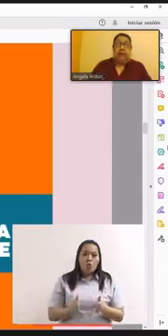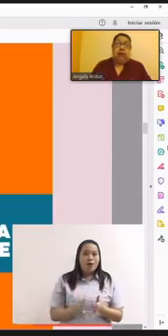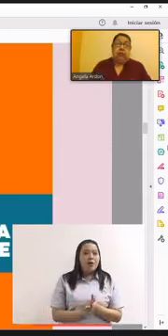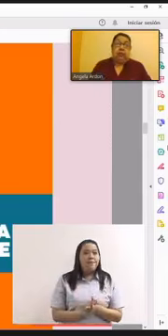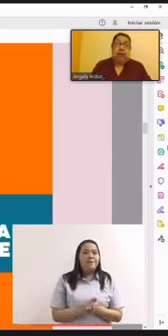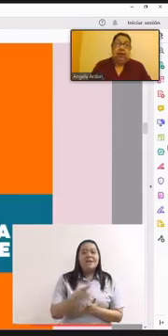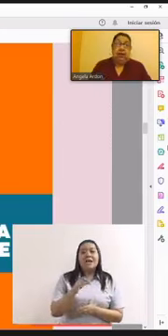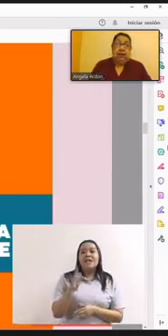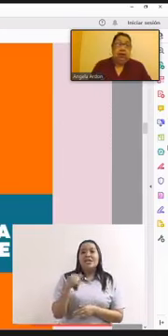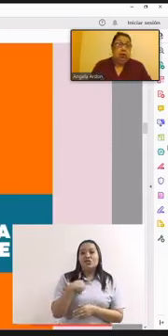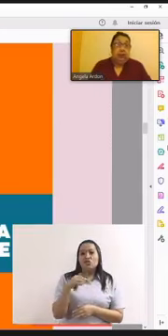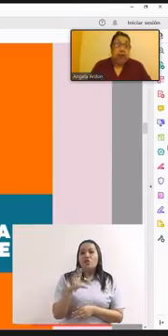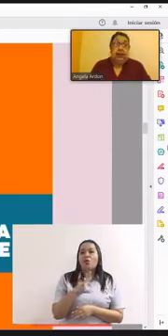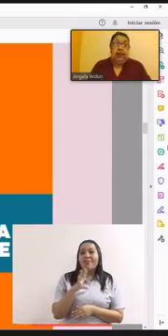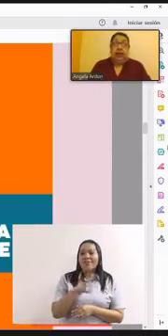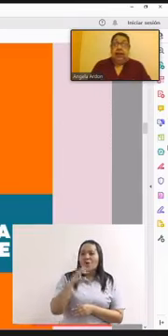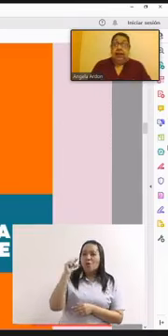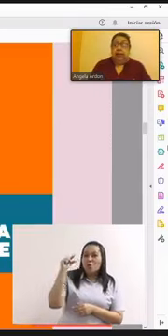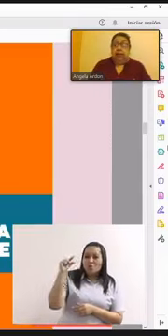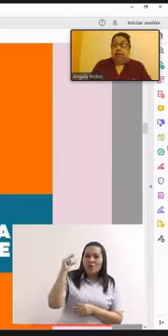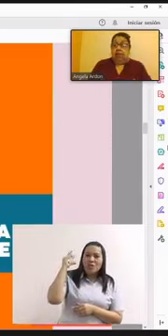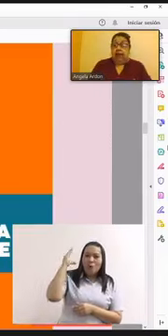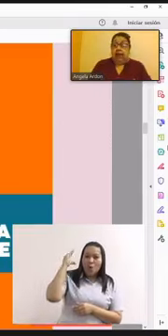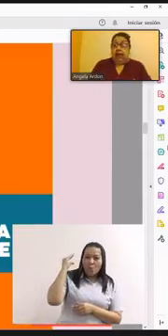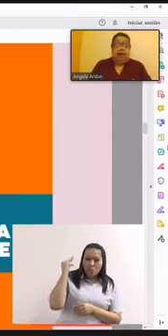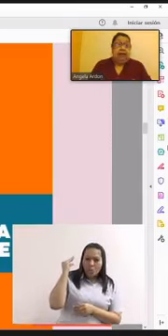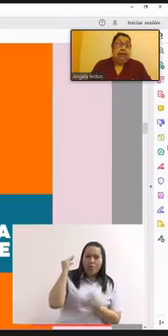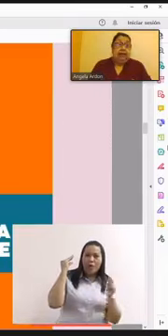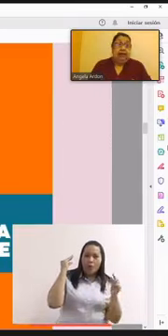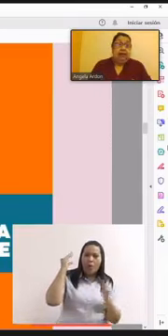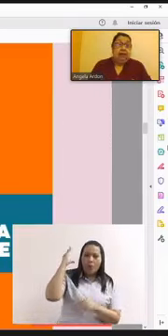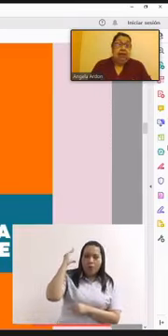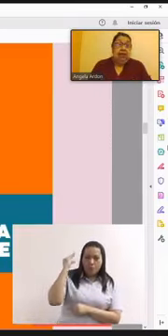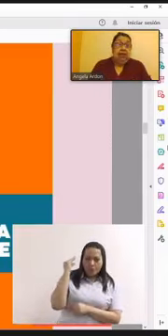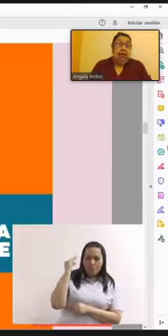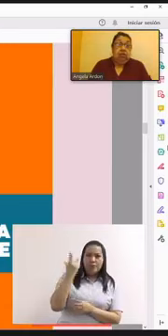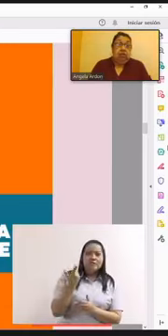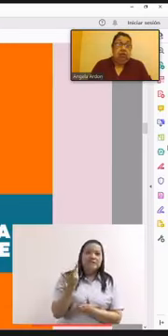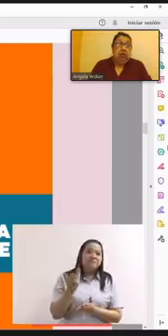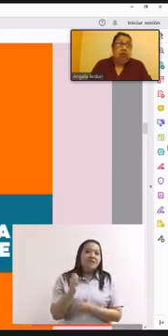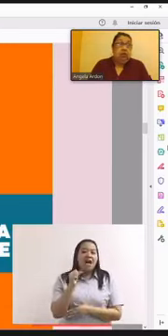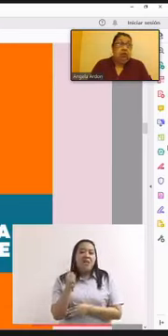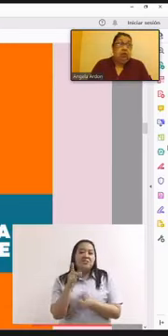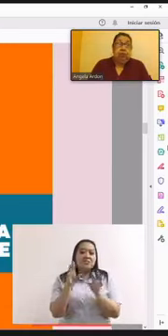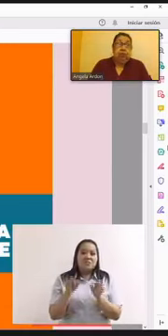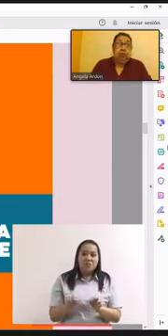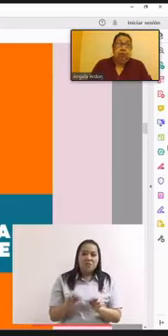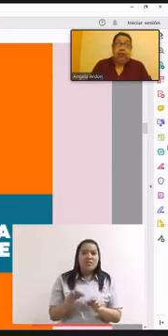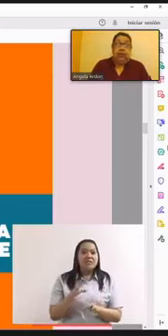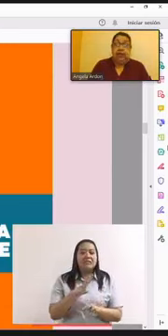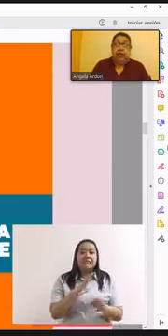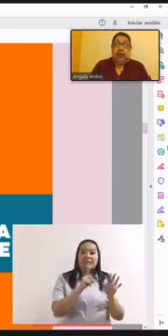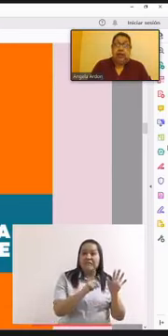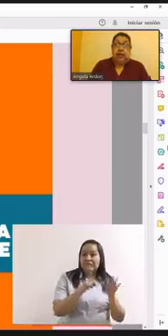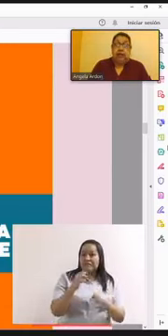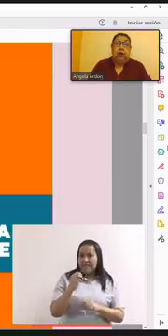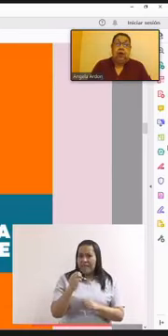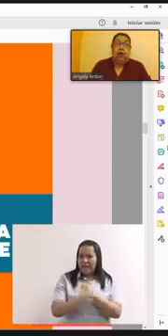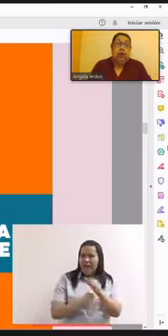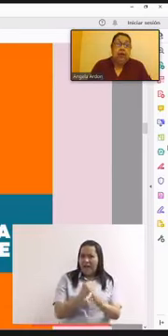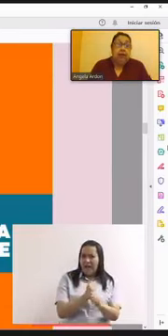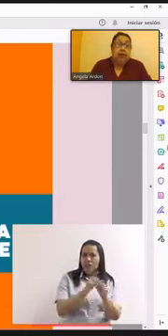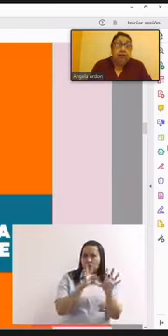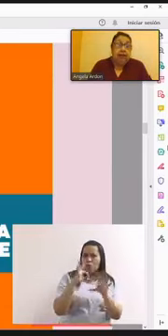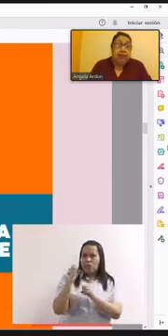pérdida auditiva, y no es por la edad, ¿verdad? Hay gente que tiene 60, 80 años, tiene una audición perfecta, pero